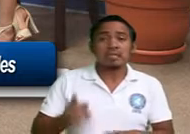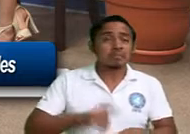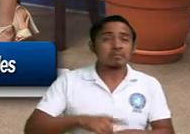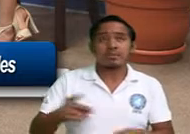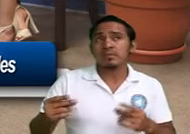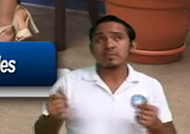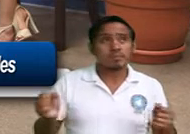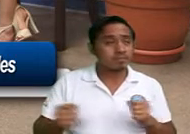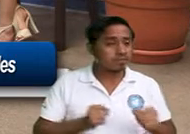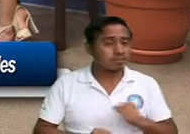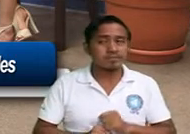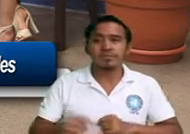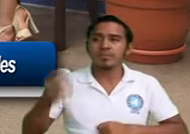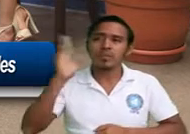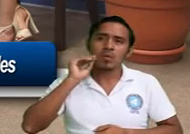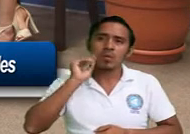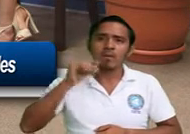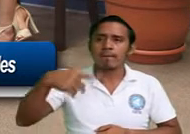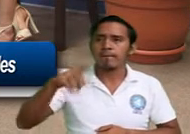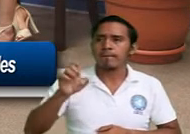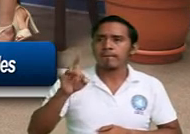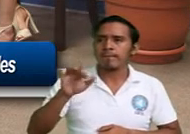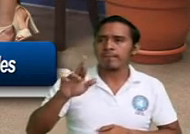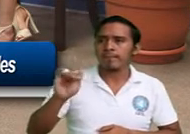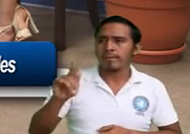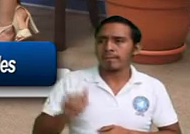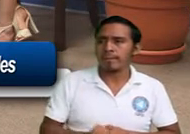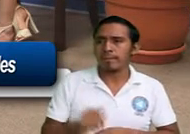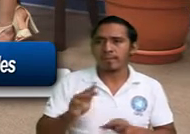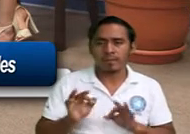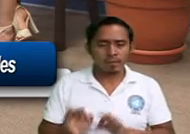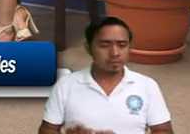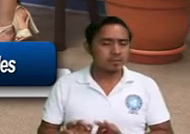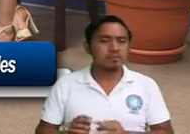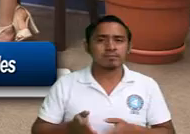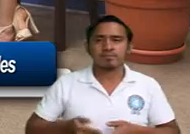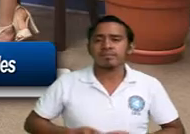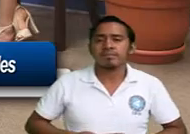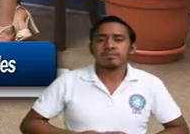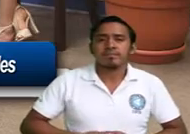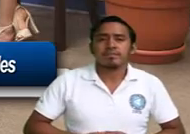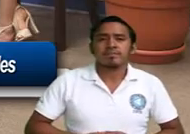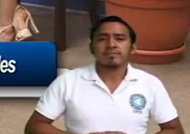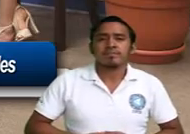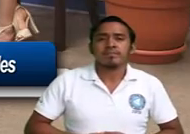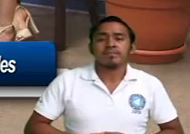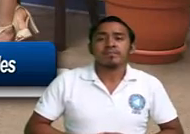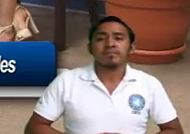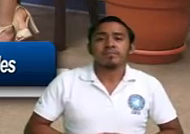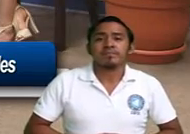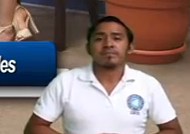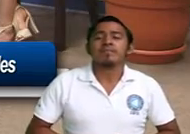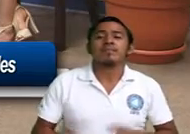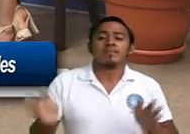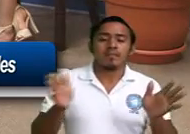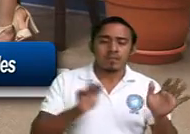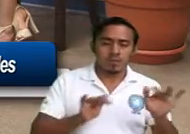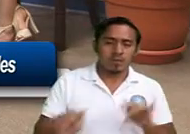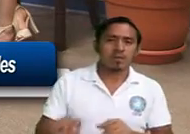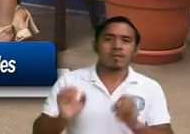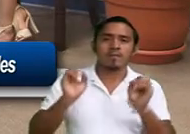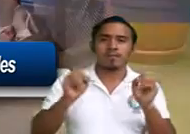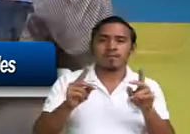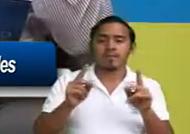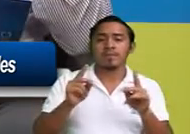prematura, pediatría se prepara para recibirlos y que nazcan con las mejores condiciones. Ya. Ahora, hablemos de la alimentación.